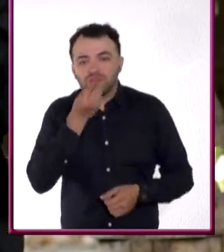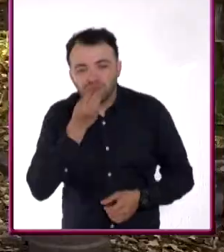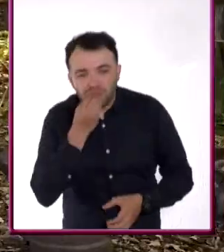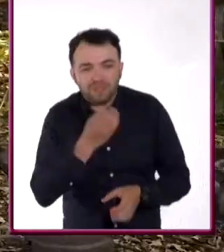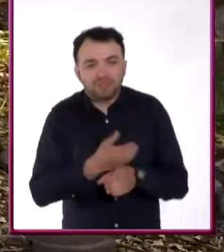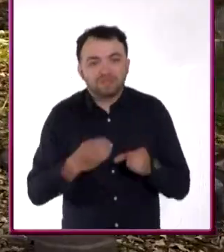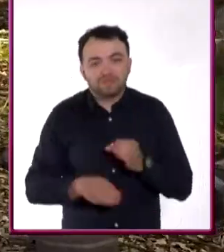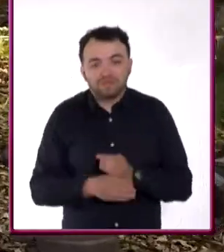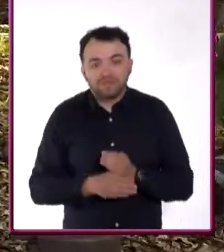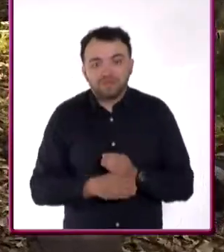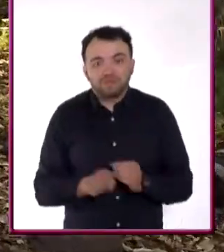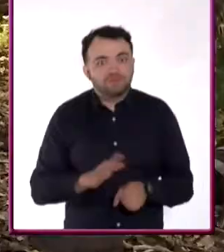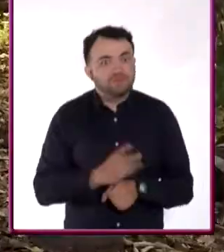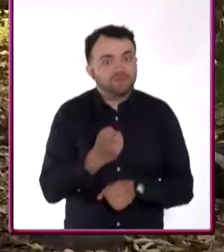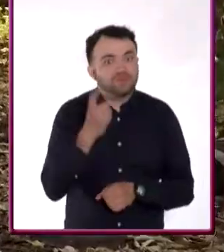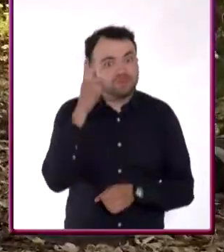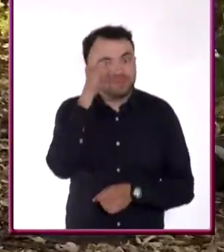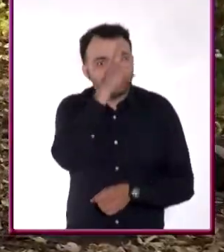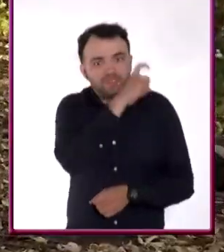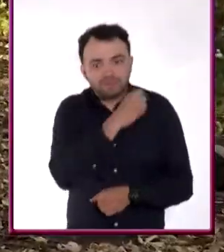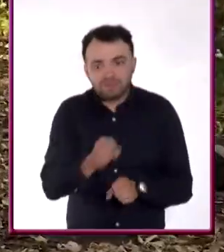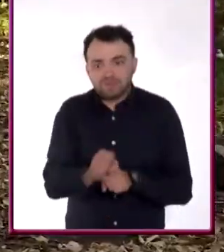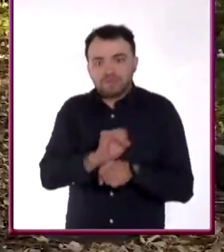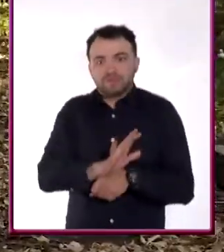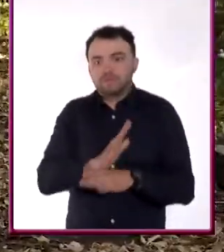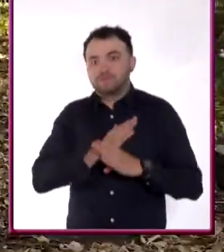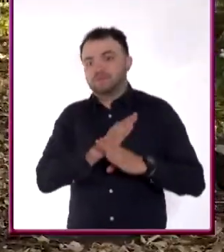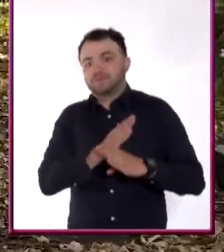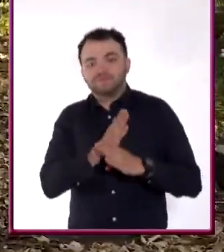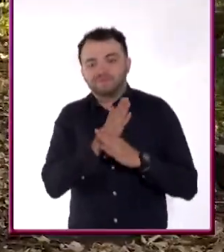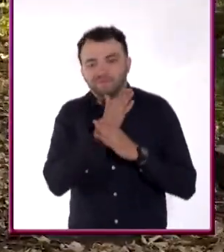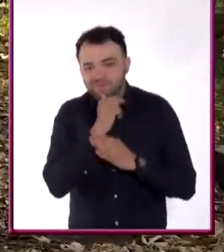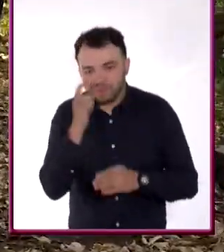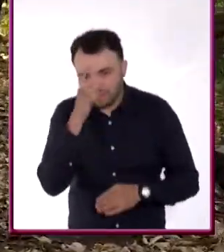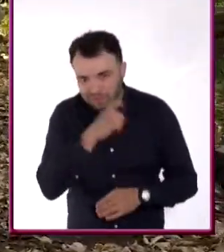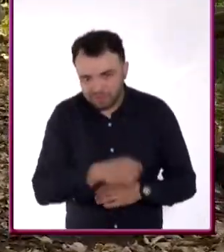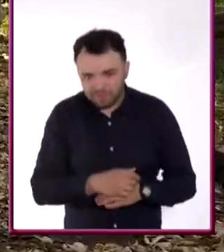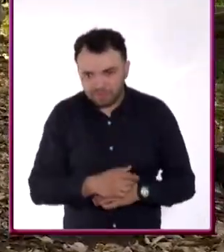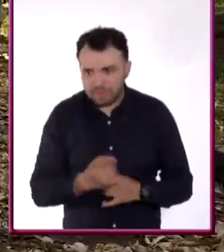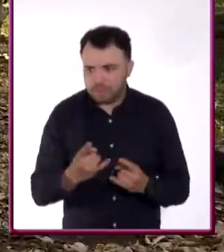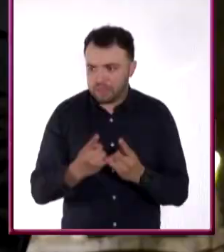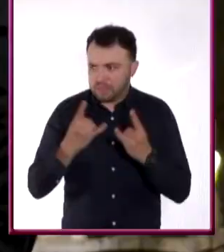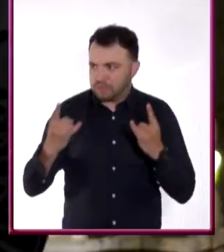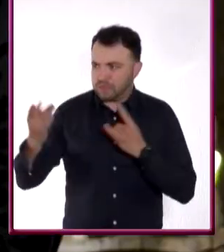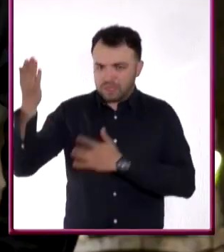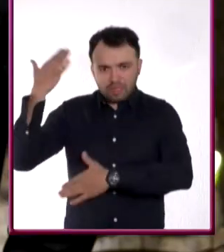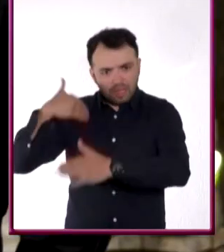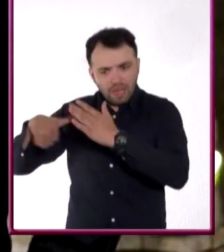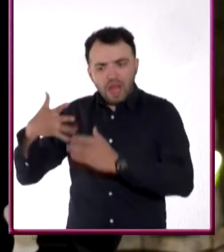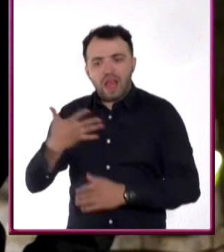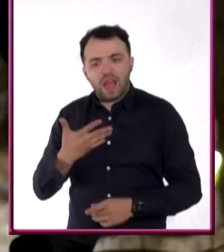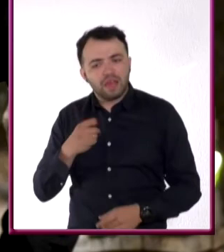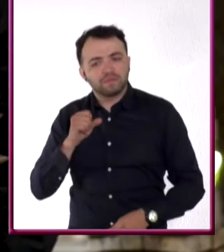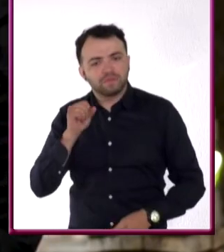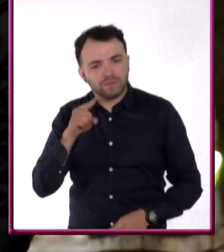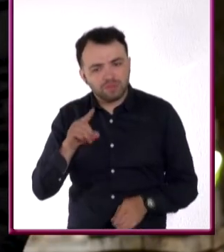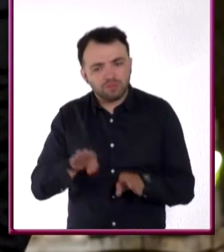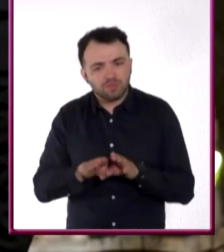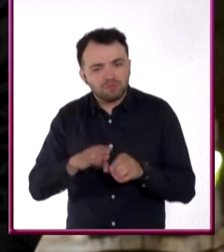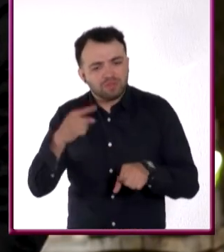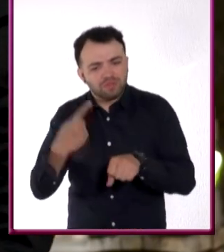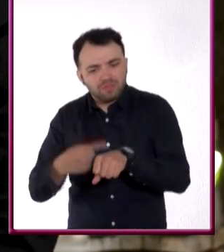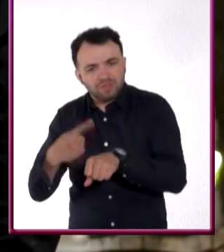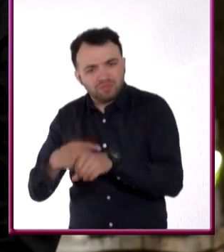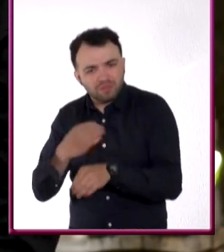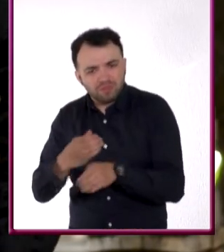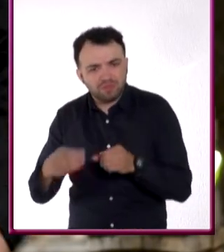¿no? Sí, en la historia de la humanidad han existido otras pandemias que nos han enseñado eso. Pero, ¿cómo brincó este virus de